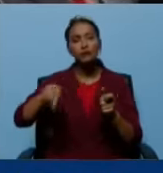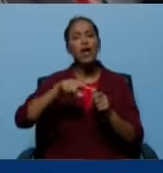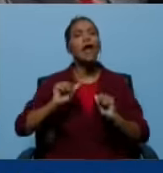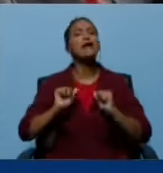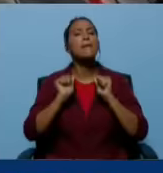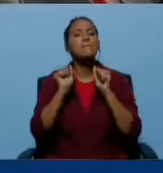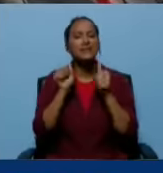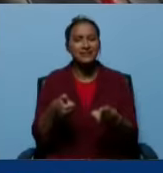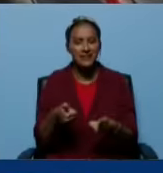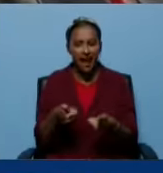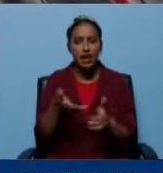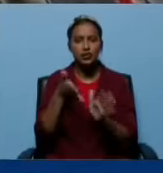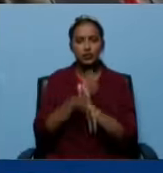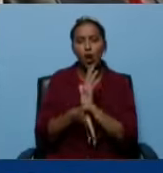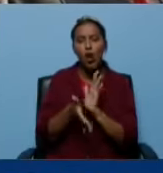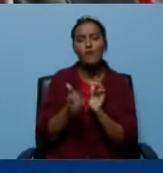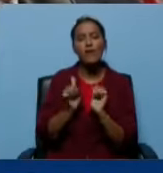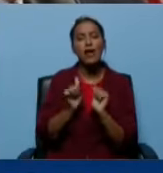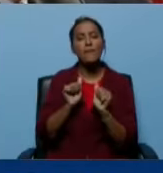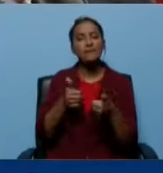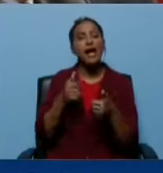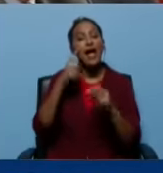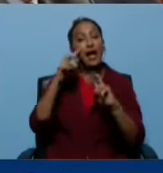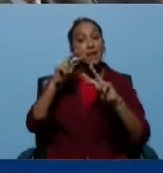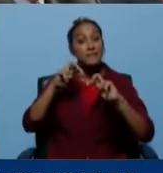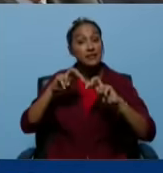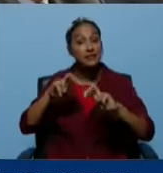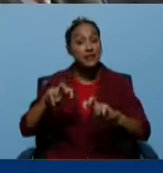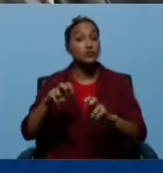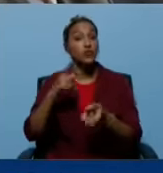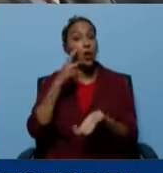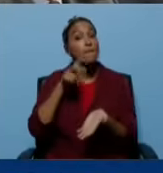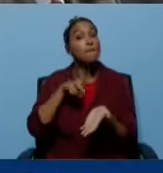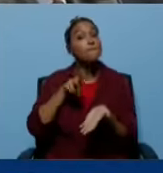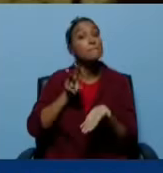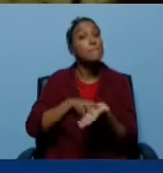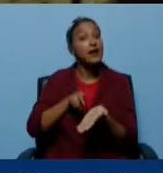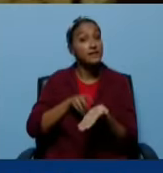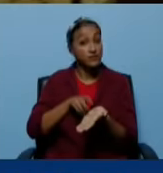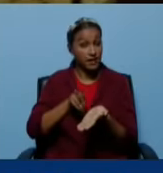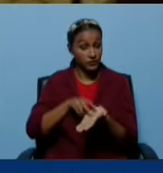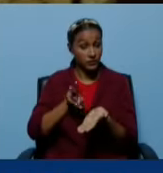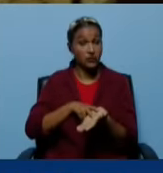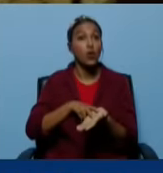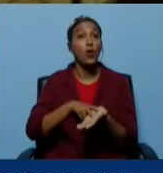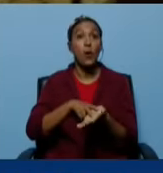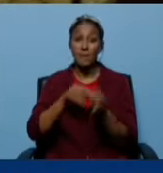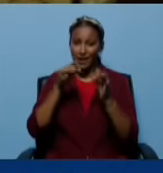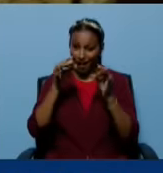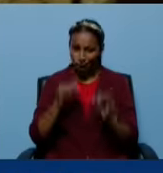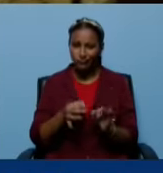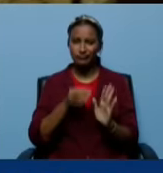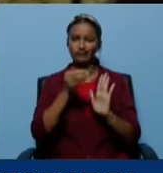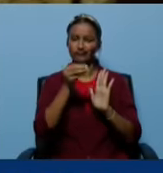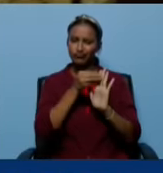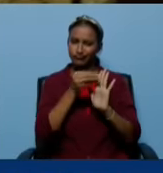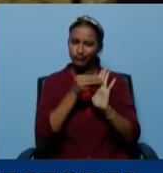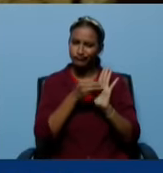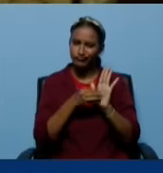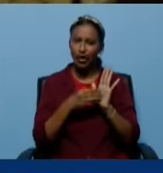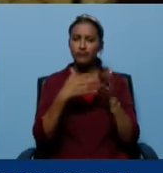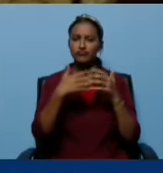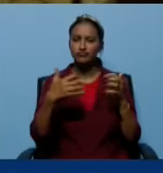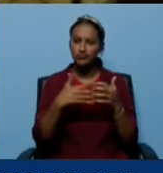proceso judicial de investigación y verificación para certificar de manera irrestricta